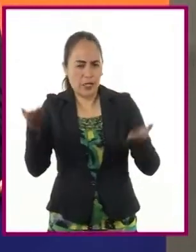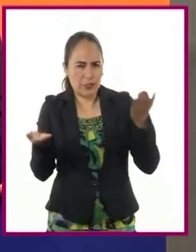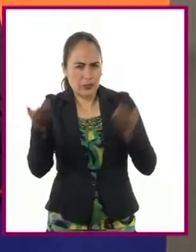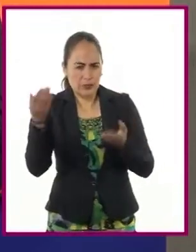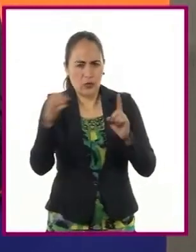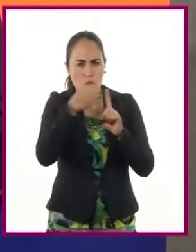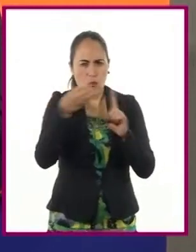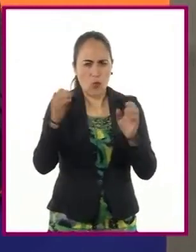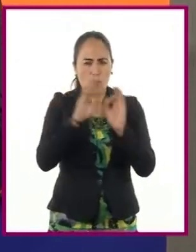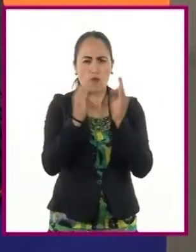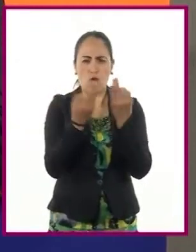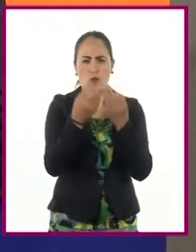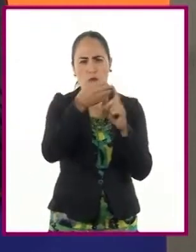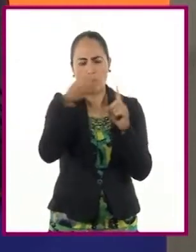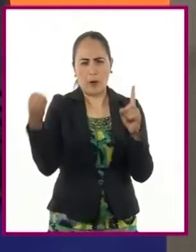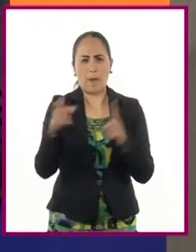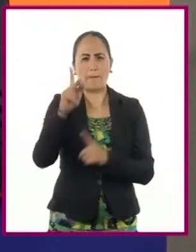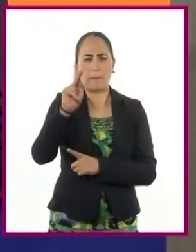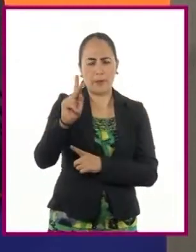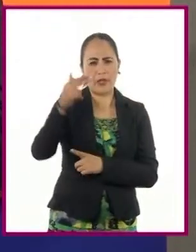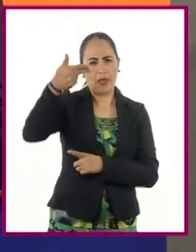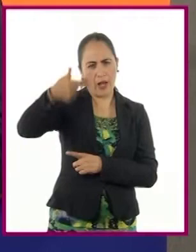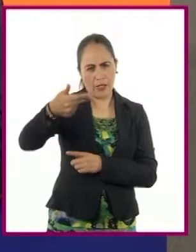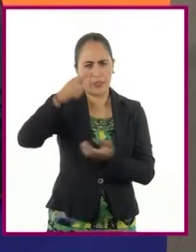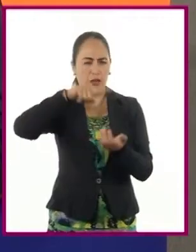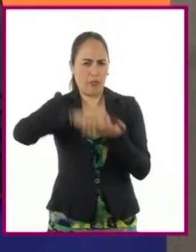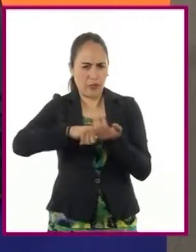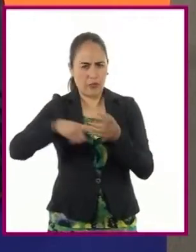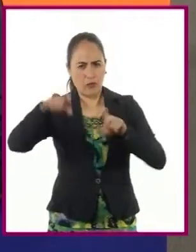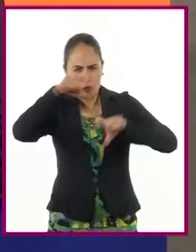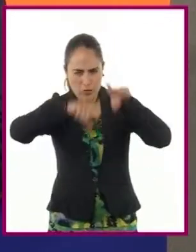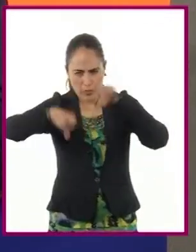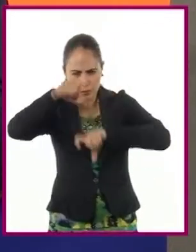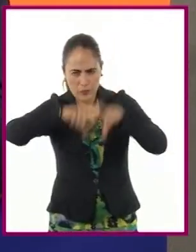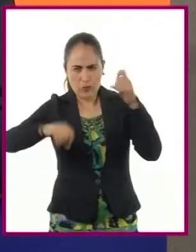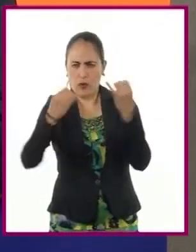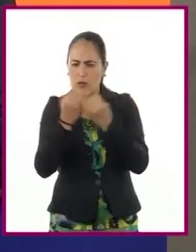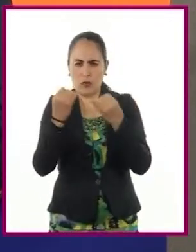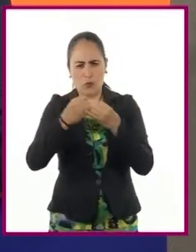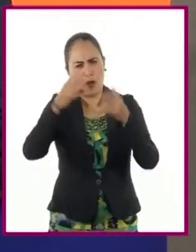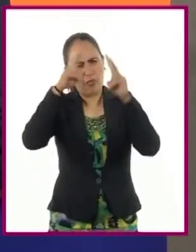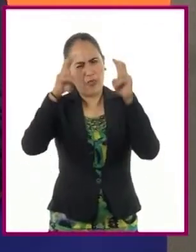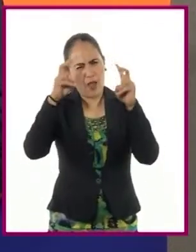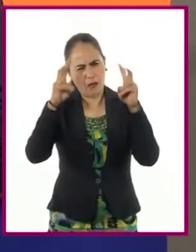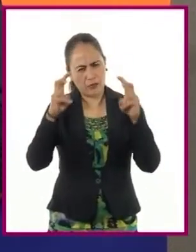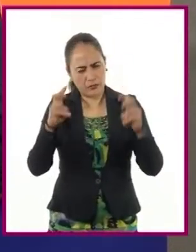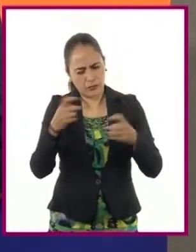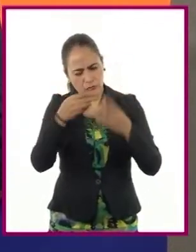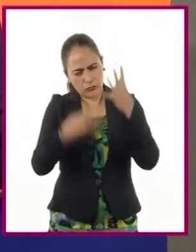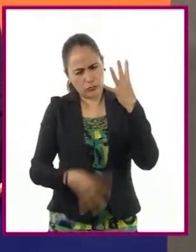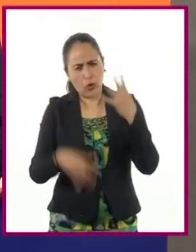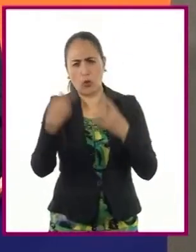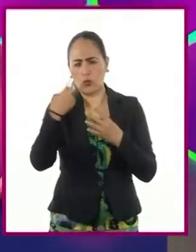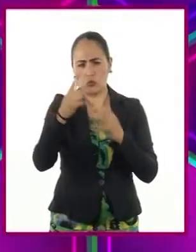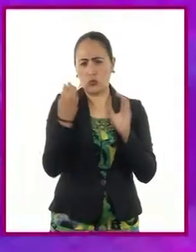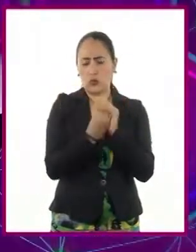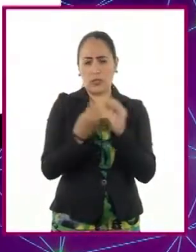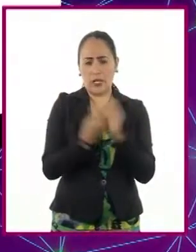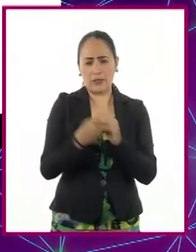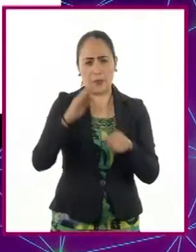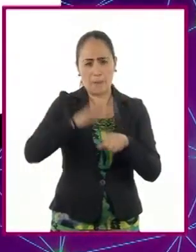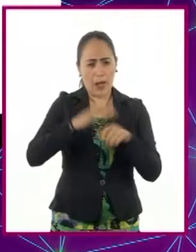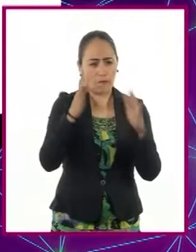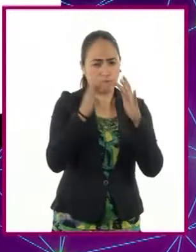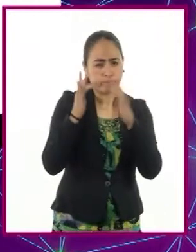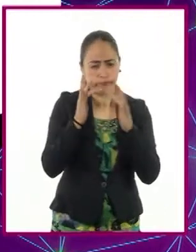químicas, identificar el pH de algunas sustancias, entre muchos temas más que les servirán para que sus clases sean más interactivas.